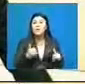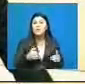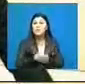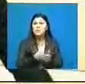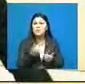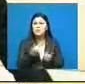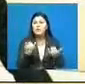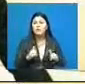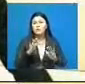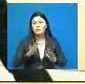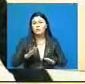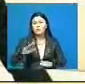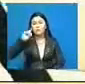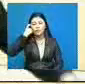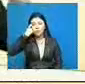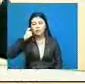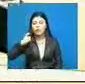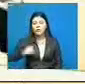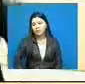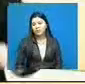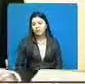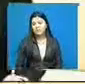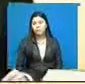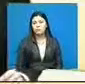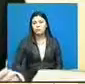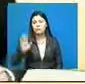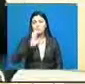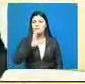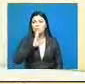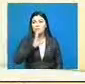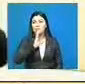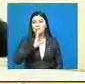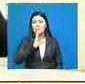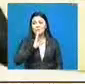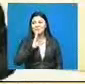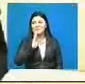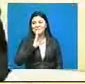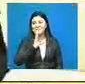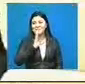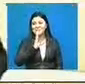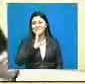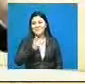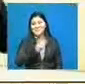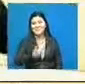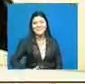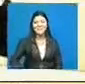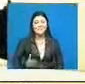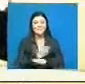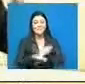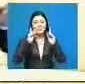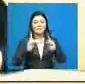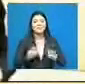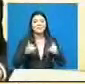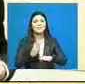adopte el Ejecutivo. ¿Por qué el presidente Juan Manuel Santos tomó esa determinación? Porque él había